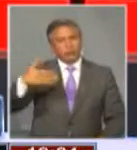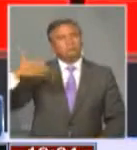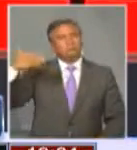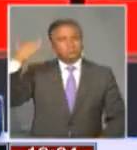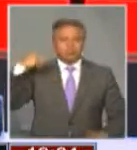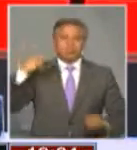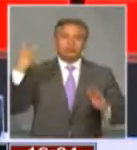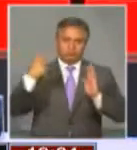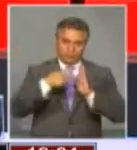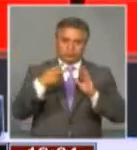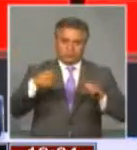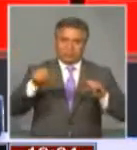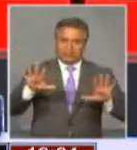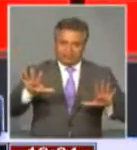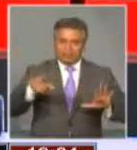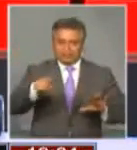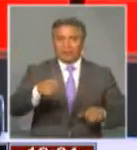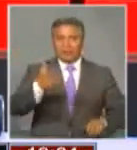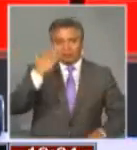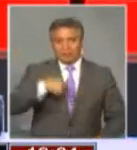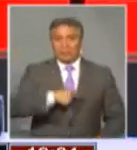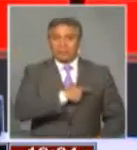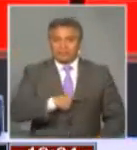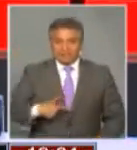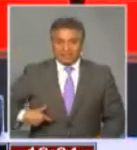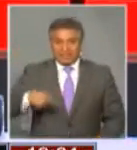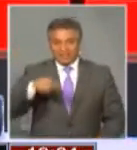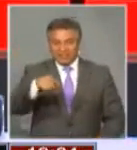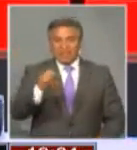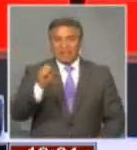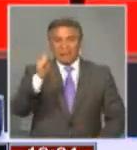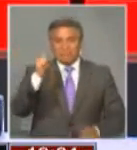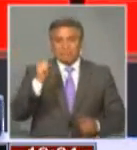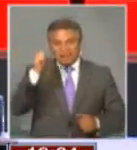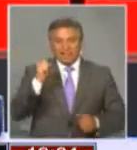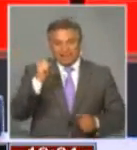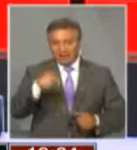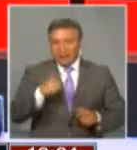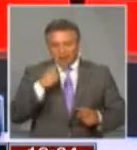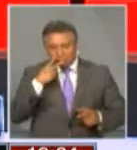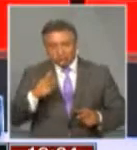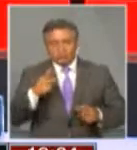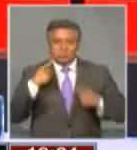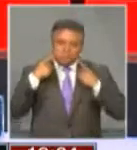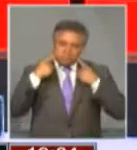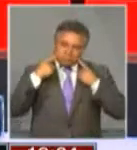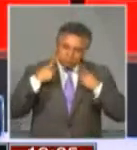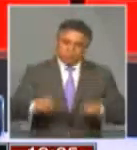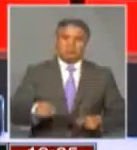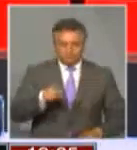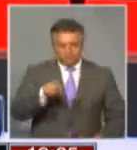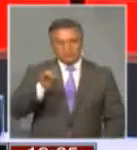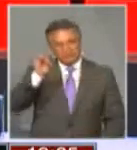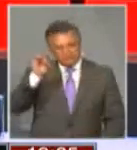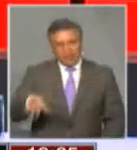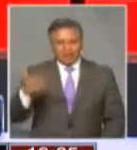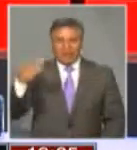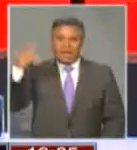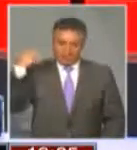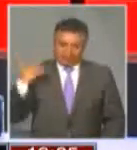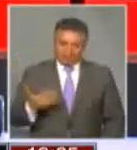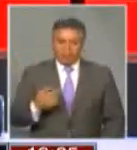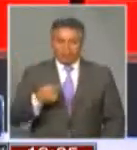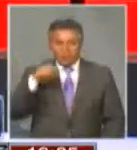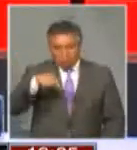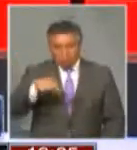y que la administración del entonces presidente Piñera hizo caso omiso o vista gorda, como fueron sus palabras. Para profundizar en este